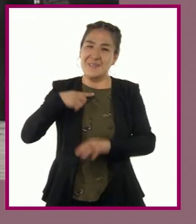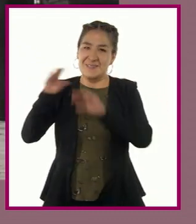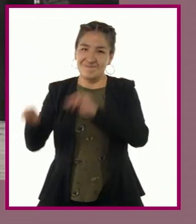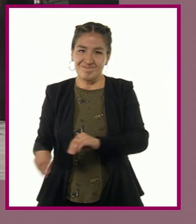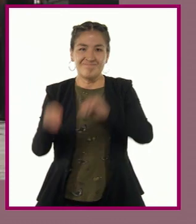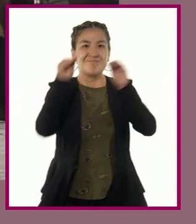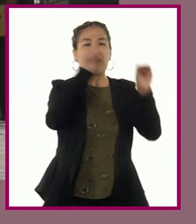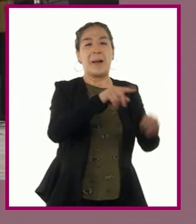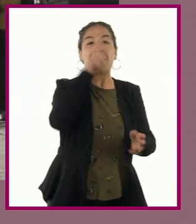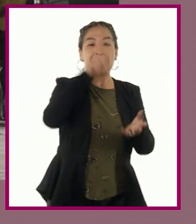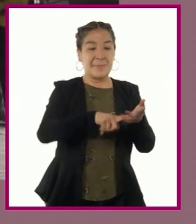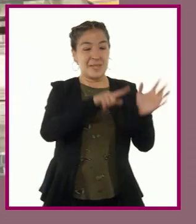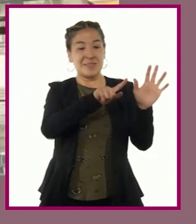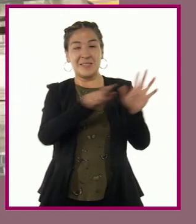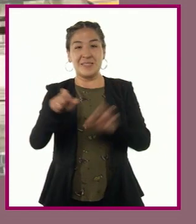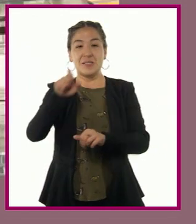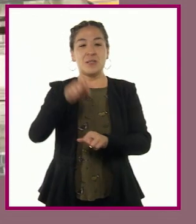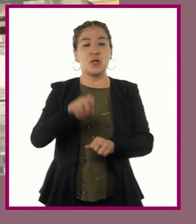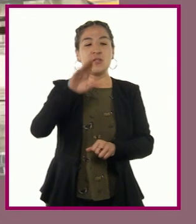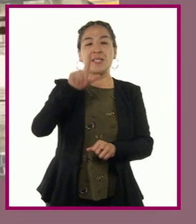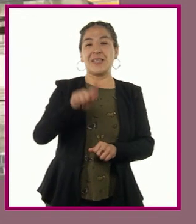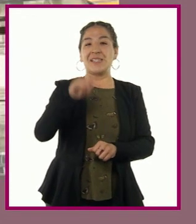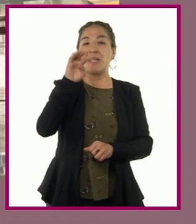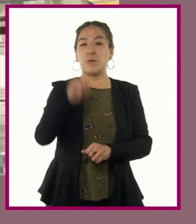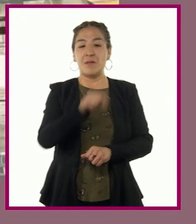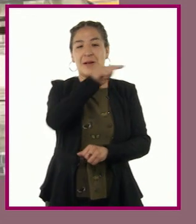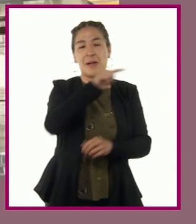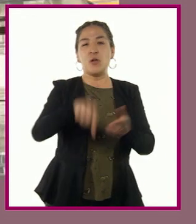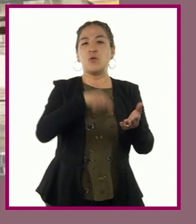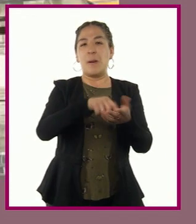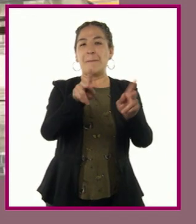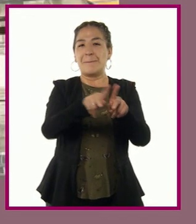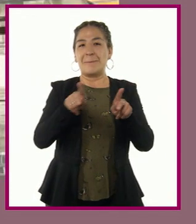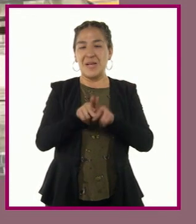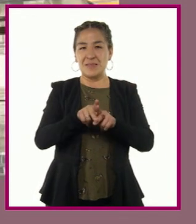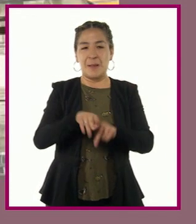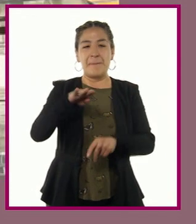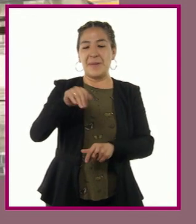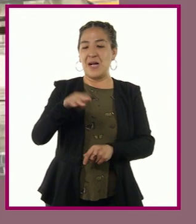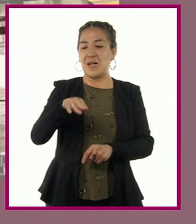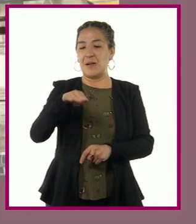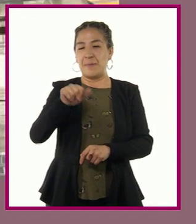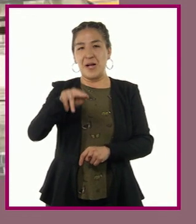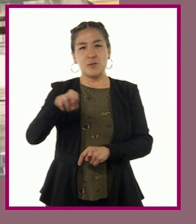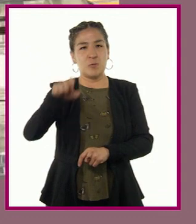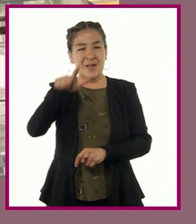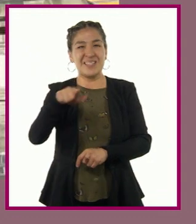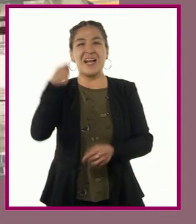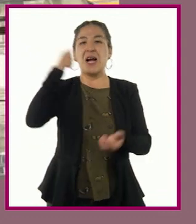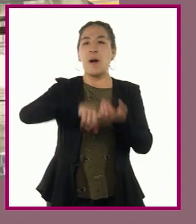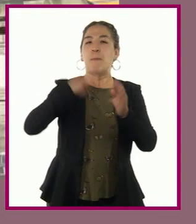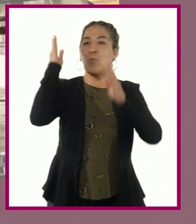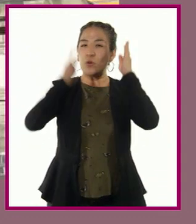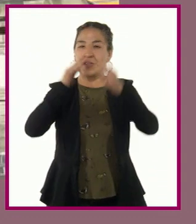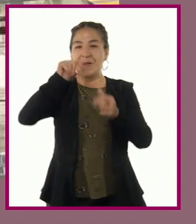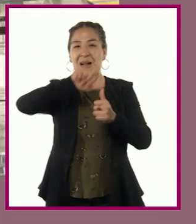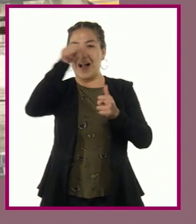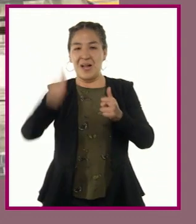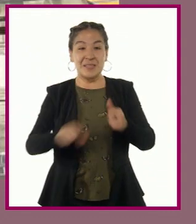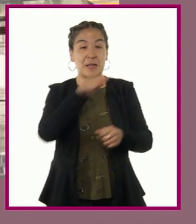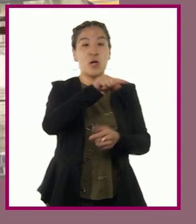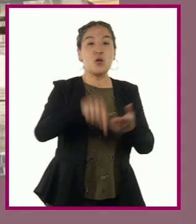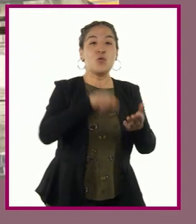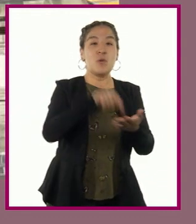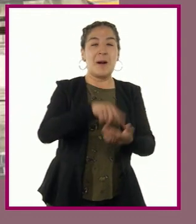trasladada en 1979 a la Plaza Manuel Tolsá, entre el Museo Nacional de Arte y el Palacio de